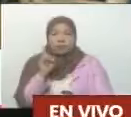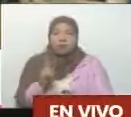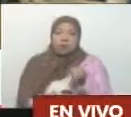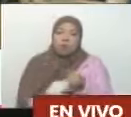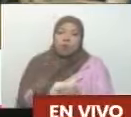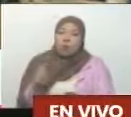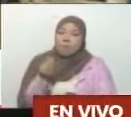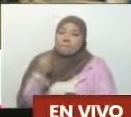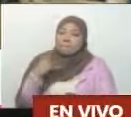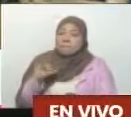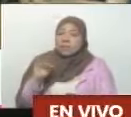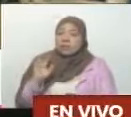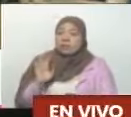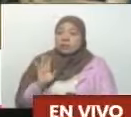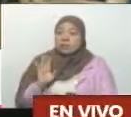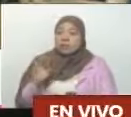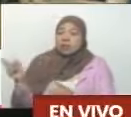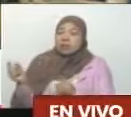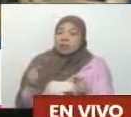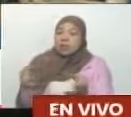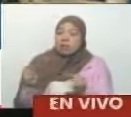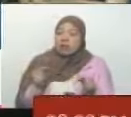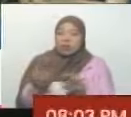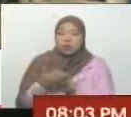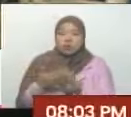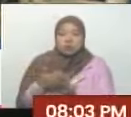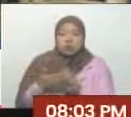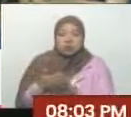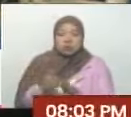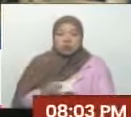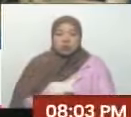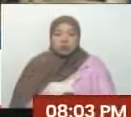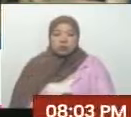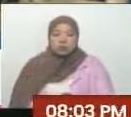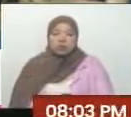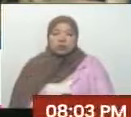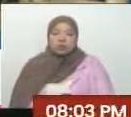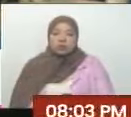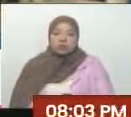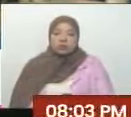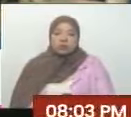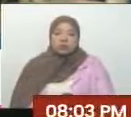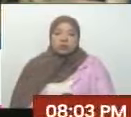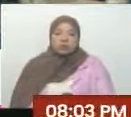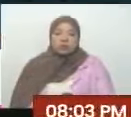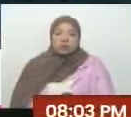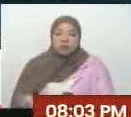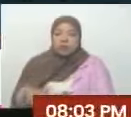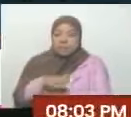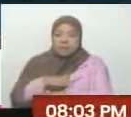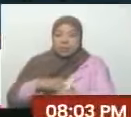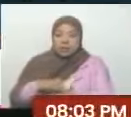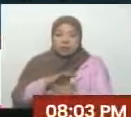cosa, ahí en el debate salen soluciones. Dígalo ahí, Prado, Ángel Prado, ministro de